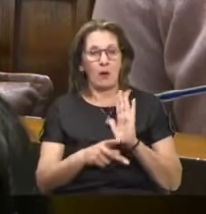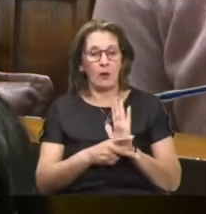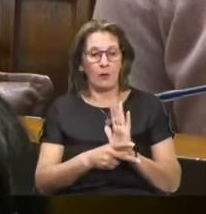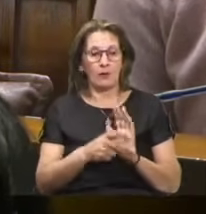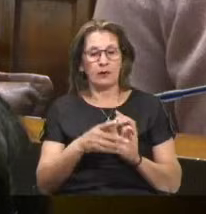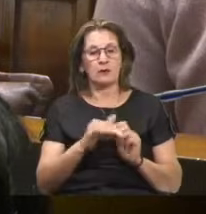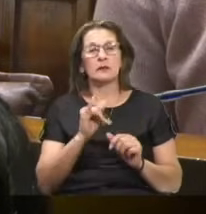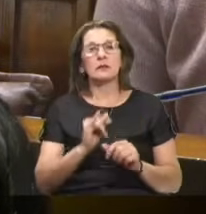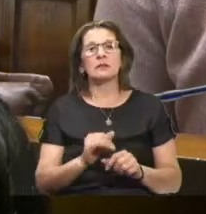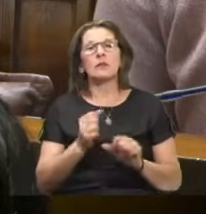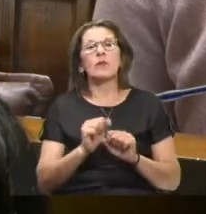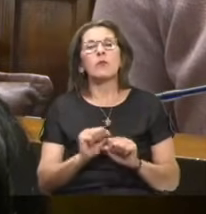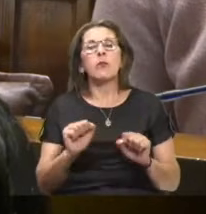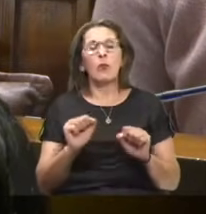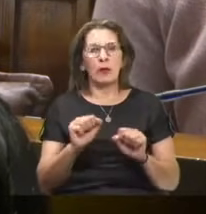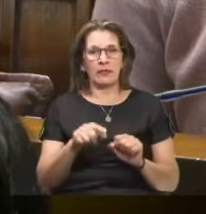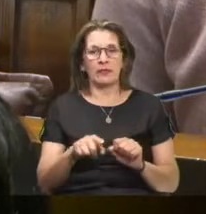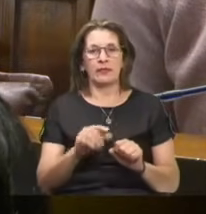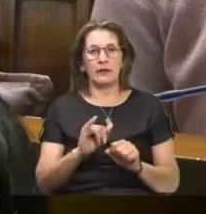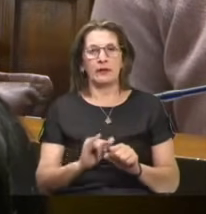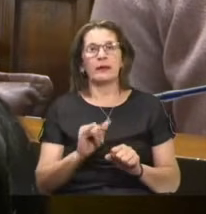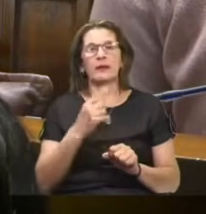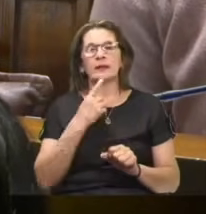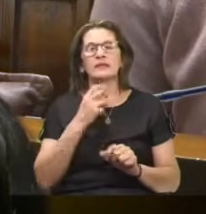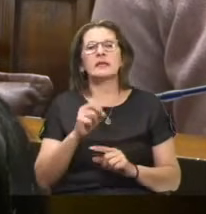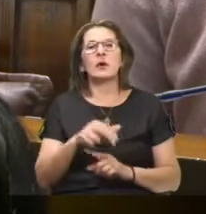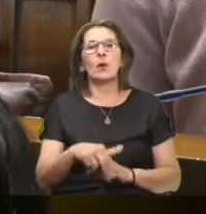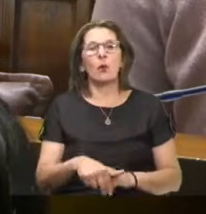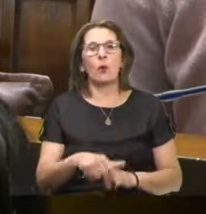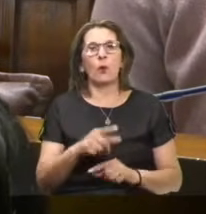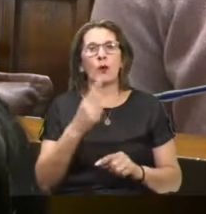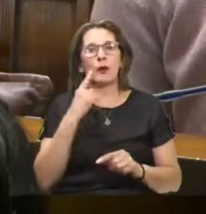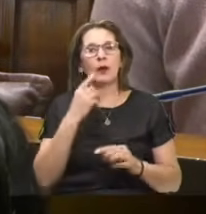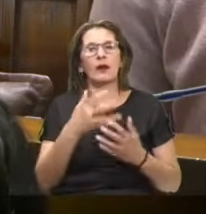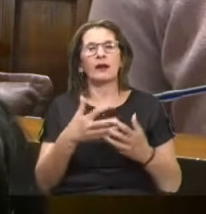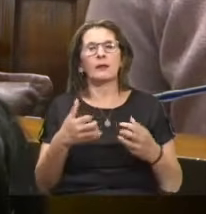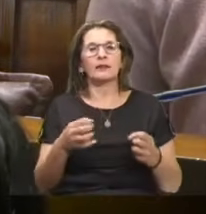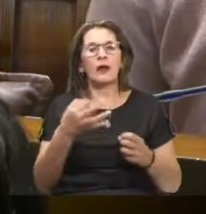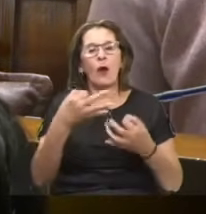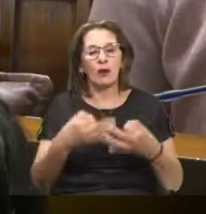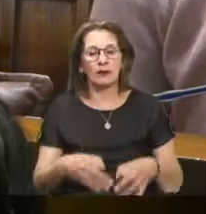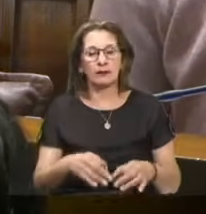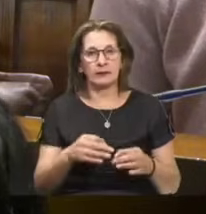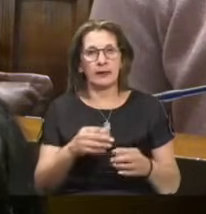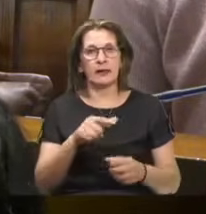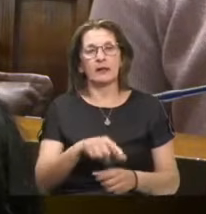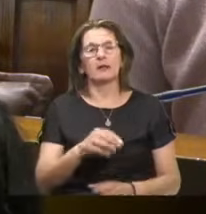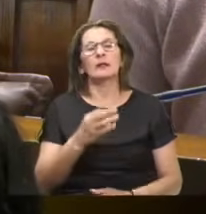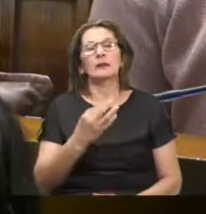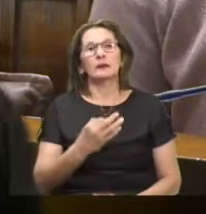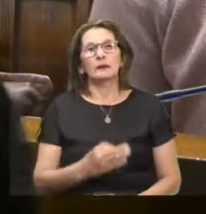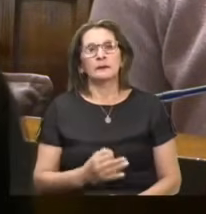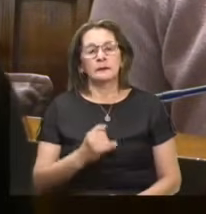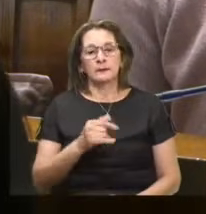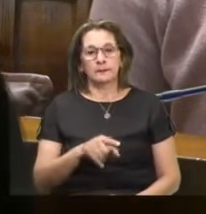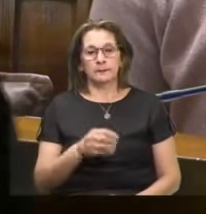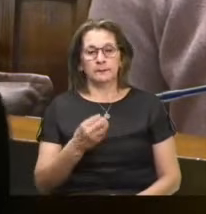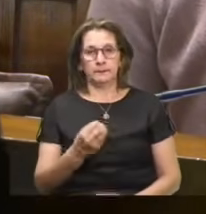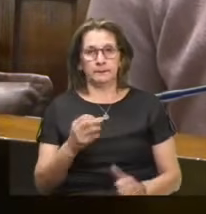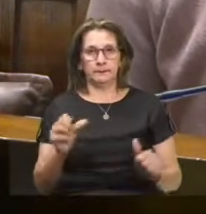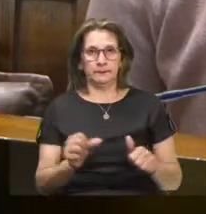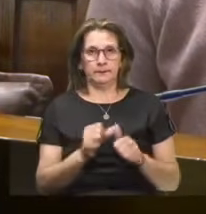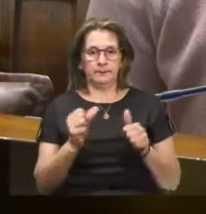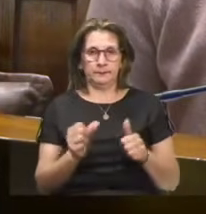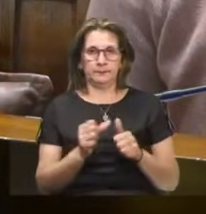que pudiera caber según el alcance gramatical o literal, sino en tanto y en cuanto a ello,